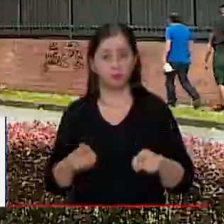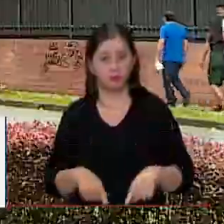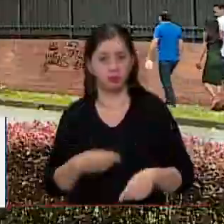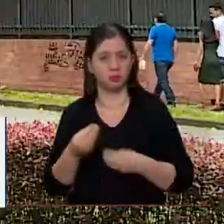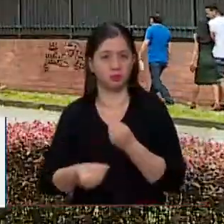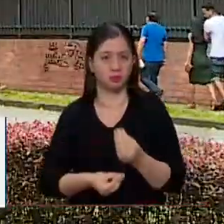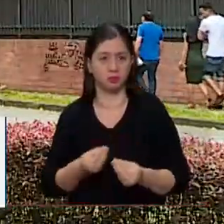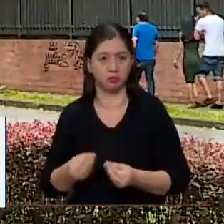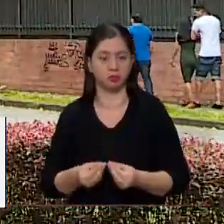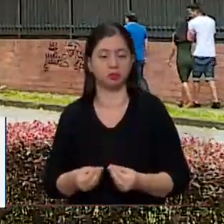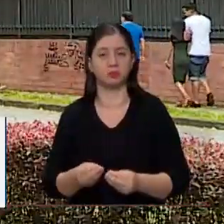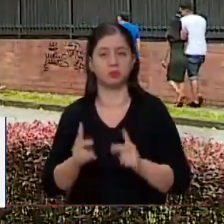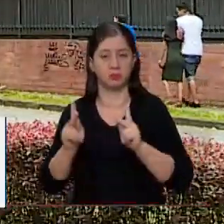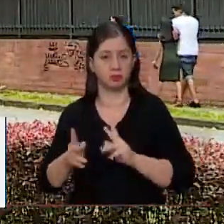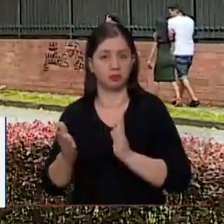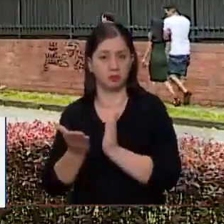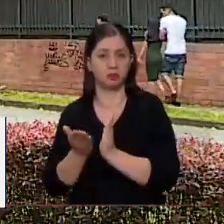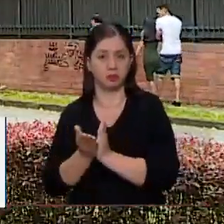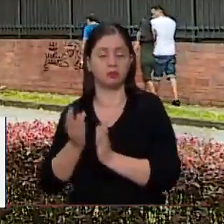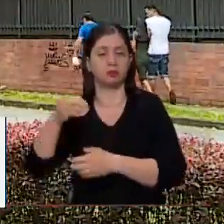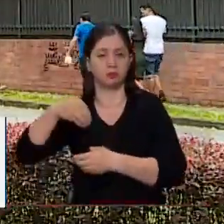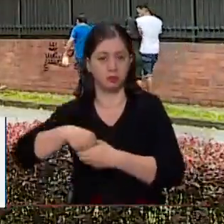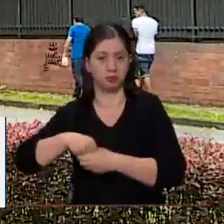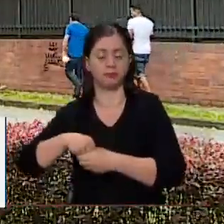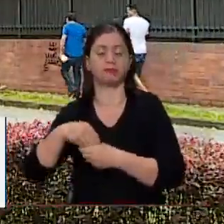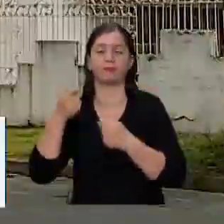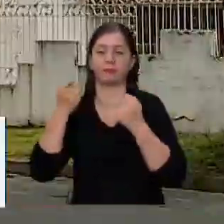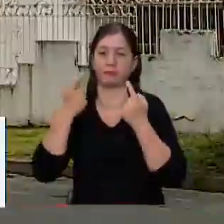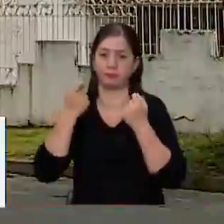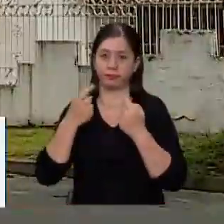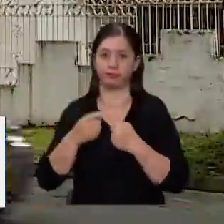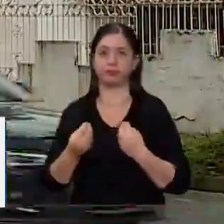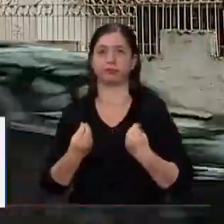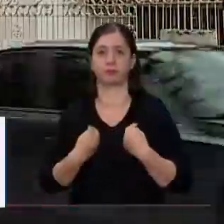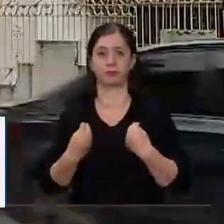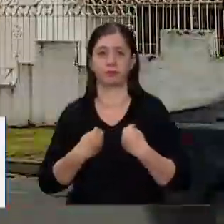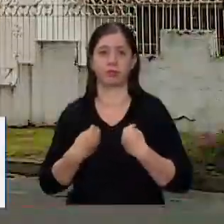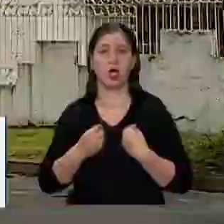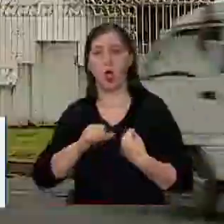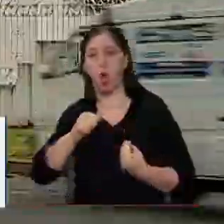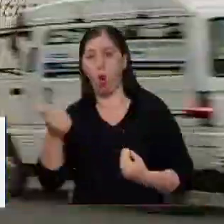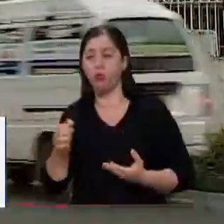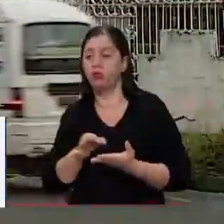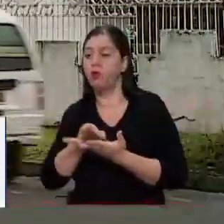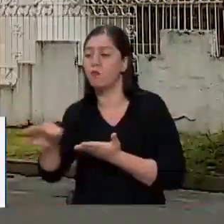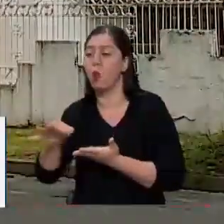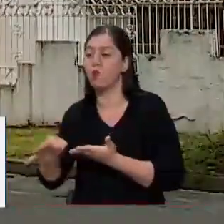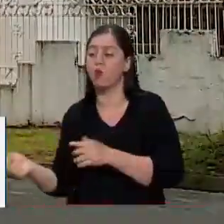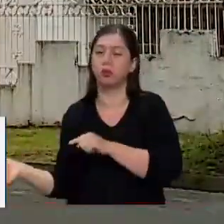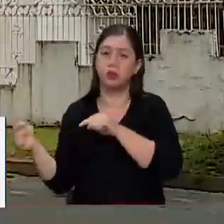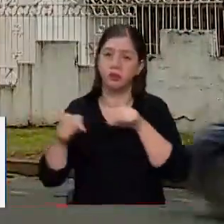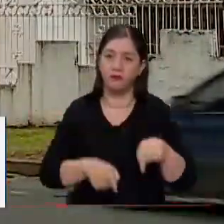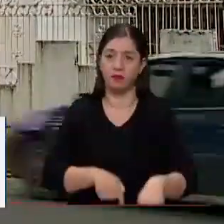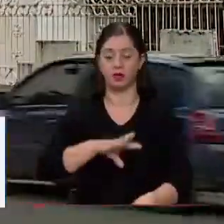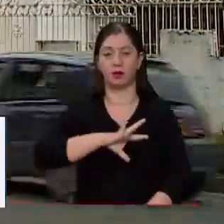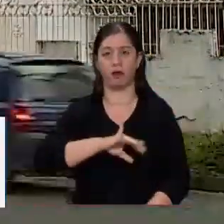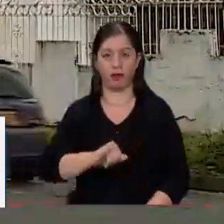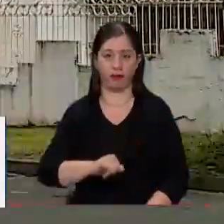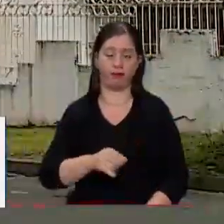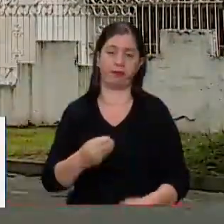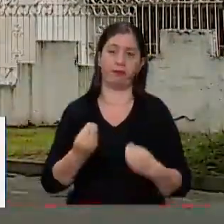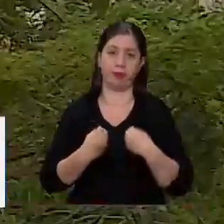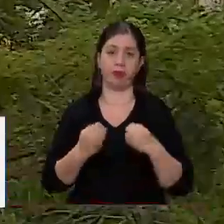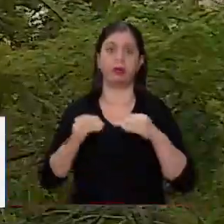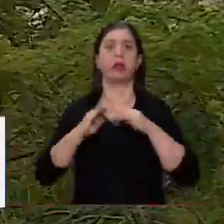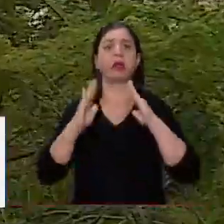mientras adelantan sus estudios, entendiendo que muchos de ellos tuvieron que desplazarse desde diferentes regiones a la capital vallecaucana, la casa también